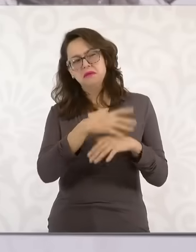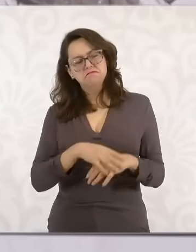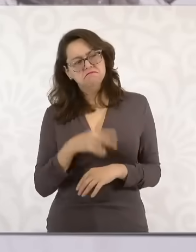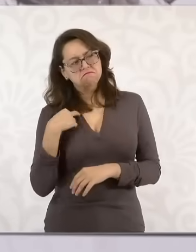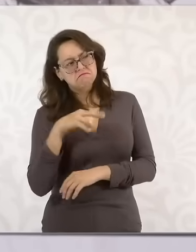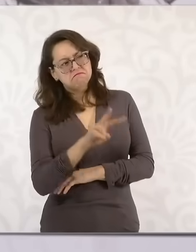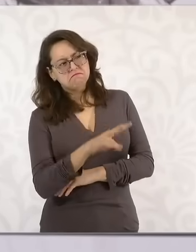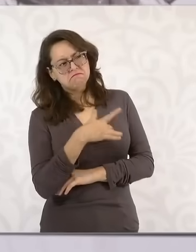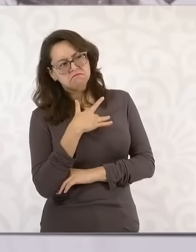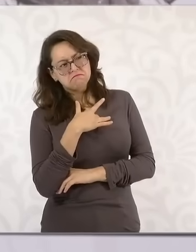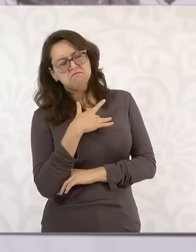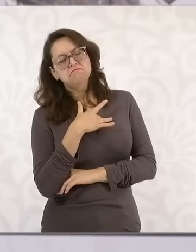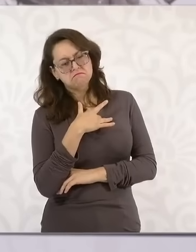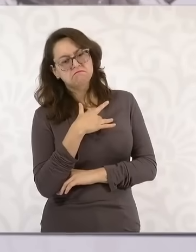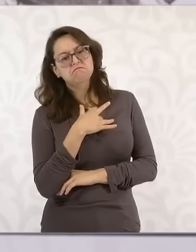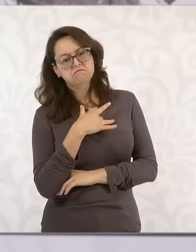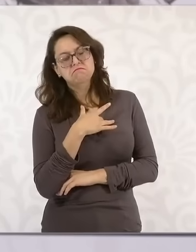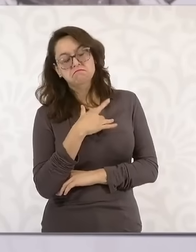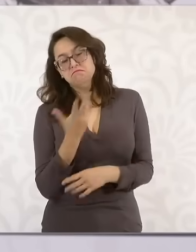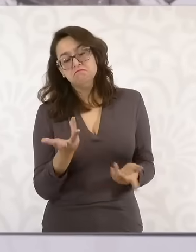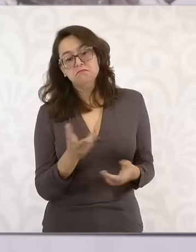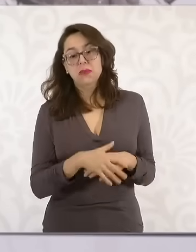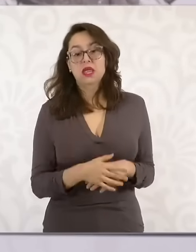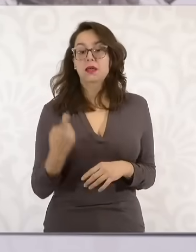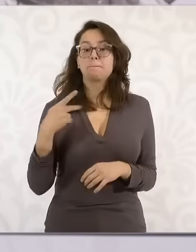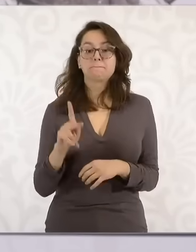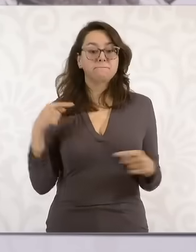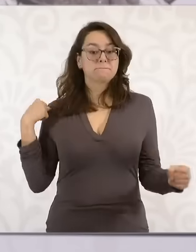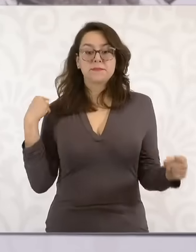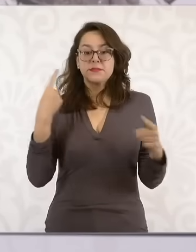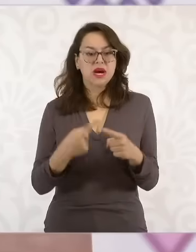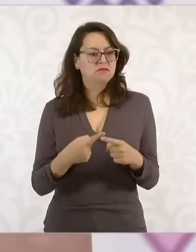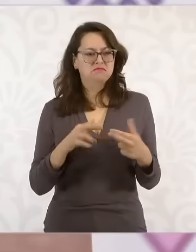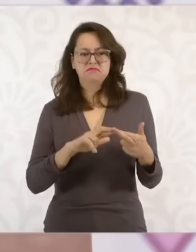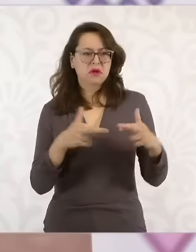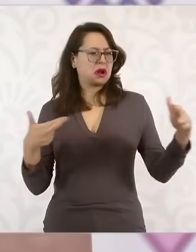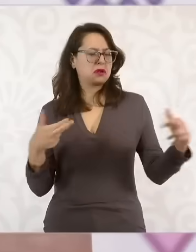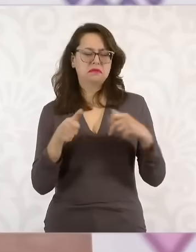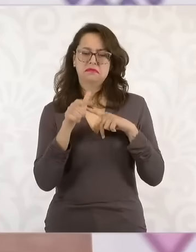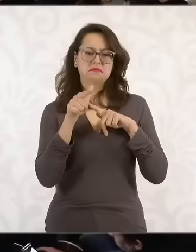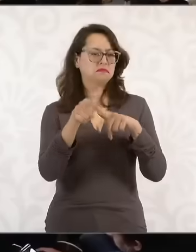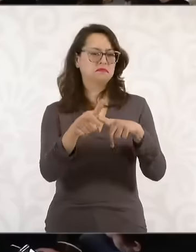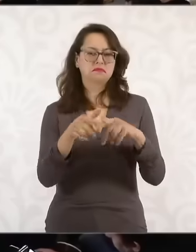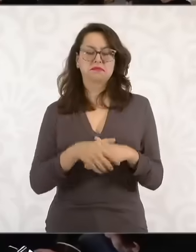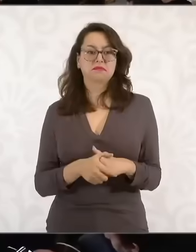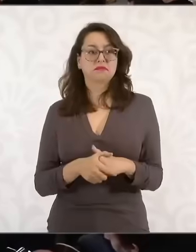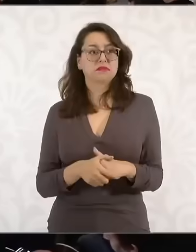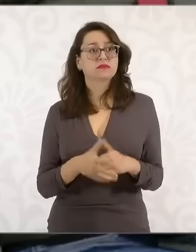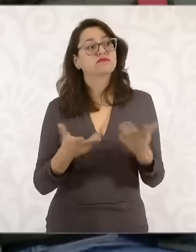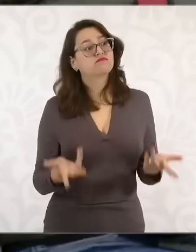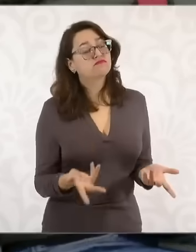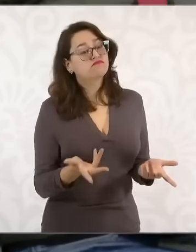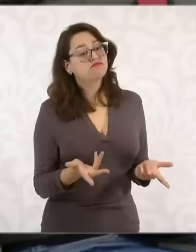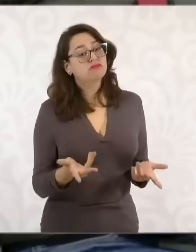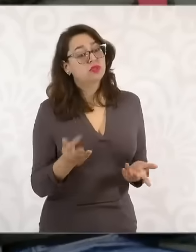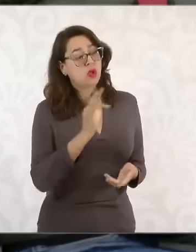esas declaraciones, pero hasta el momento pues seguimos con la relación que hemos tenido hasta siempre. ¿Podría darse ya un pase